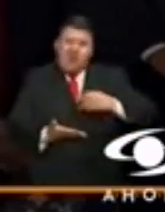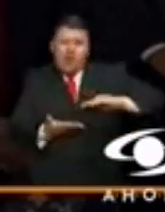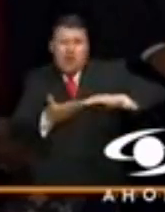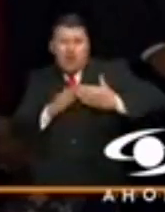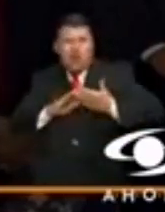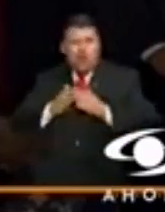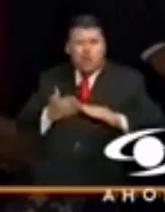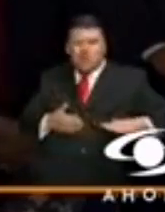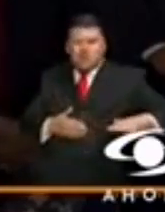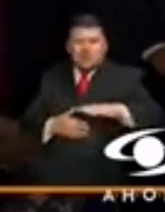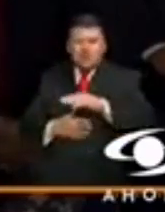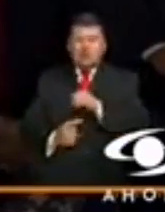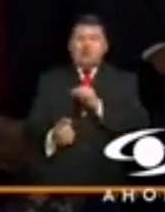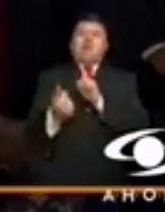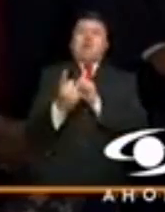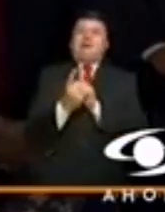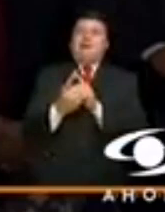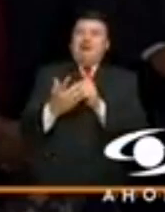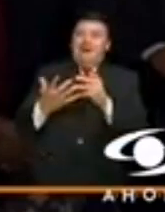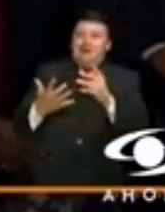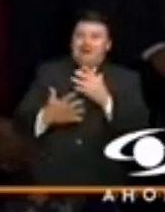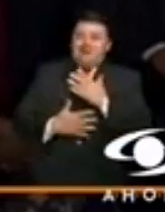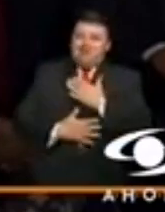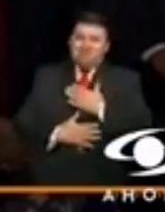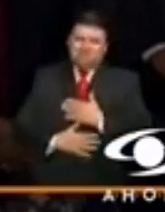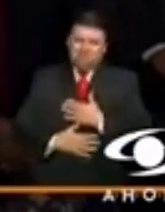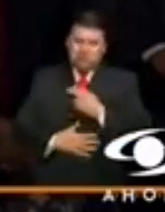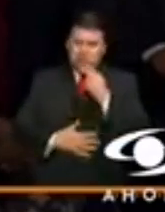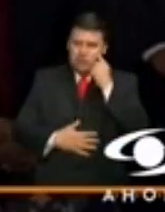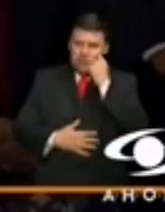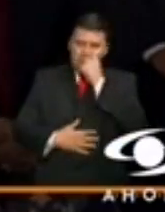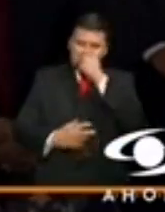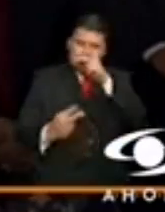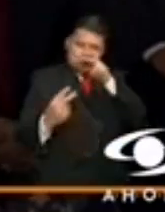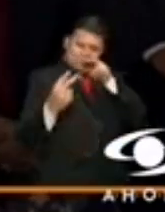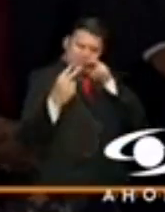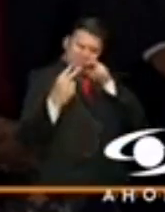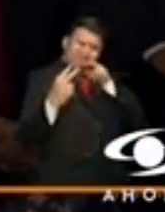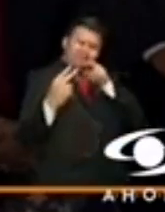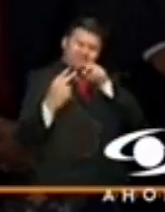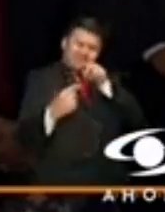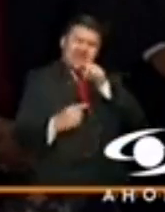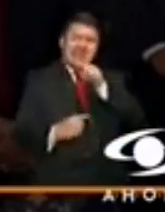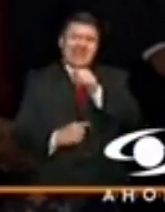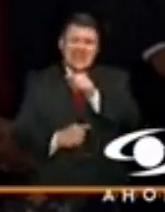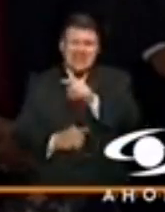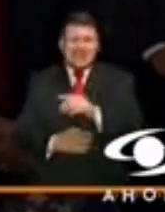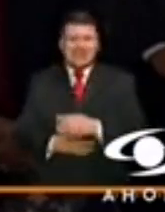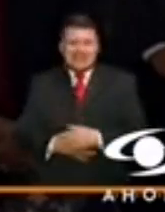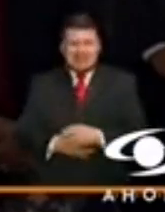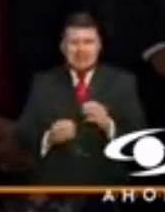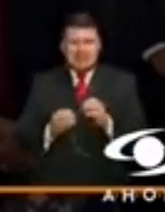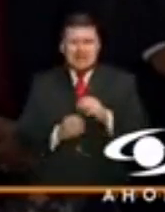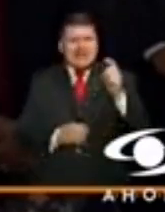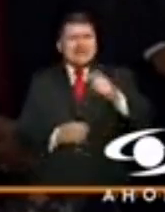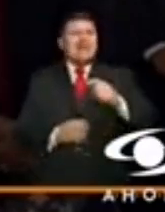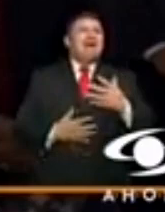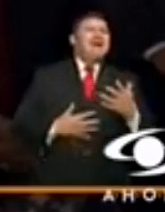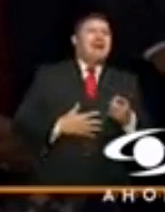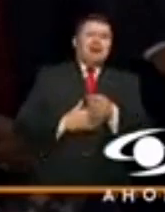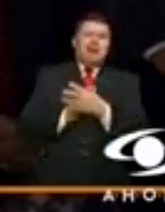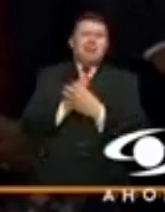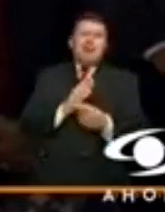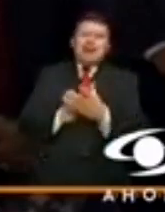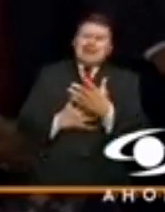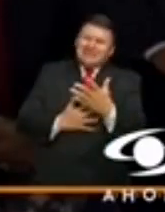comunidad nos encontremos en los ojos de quienes son los que más nos necesitan y no